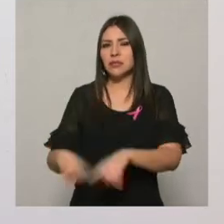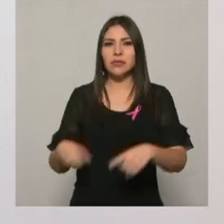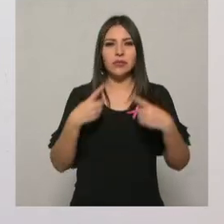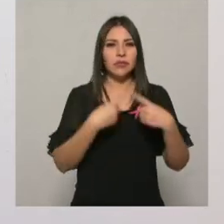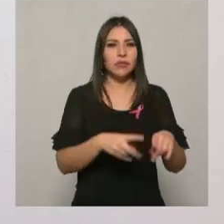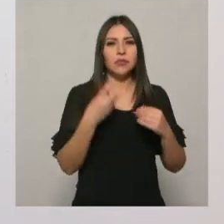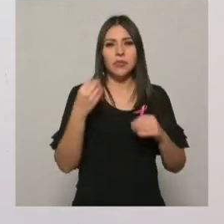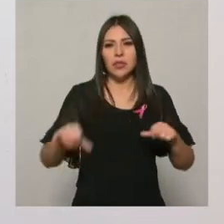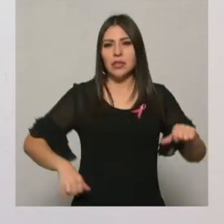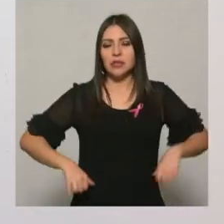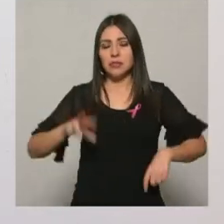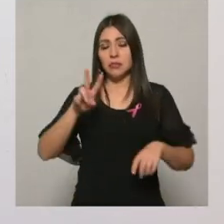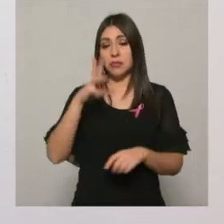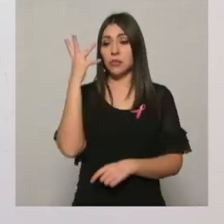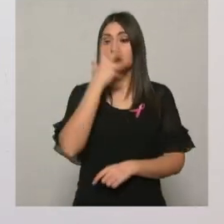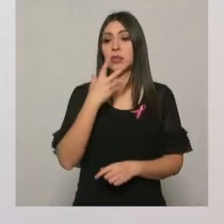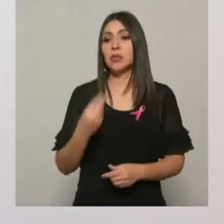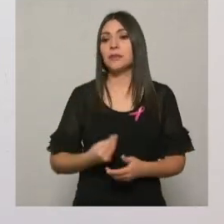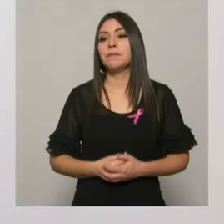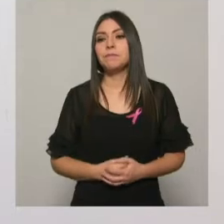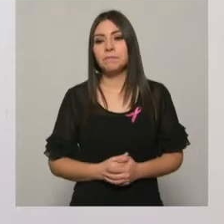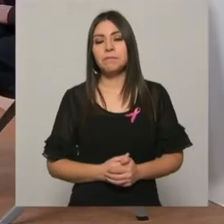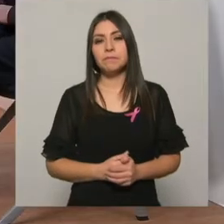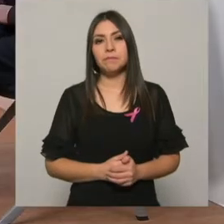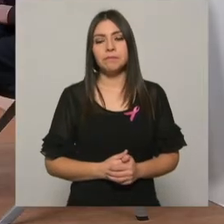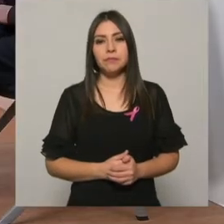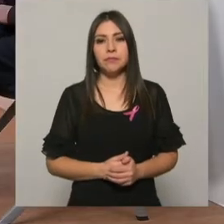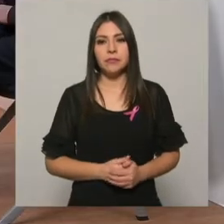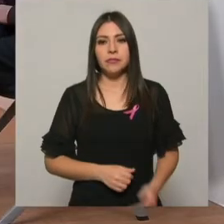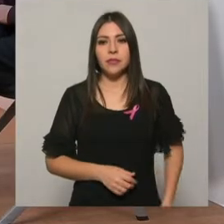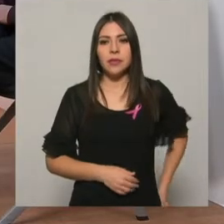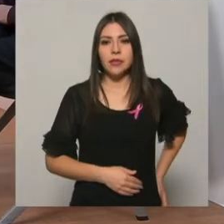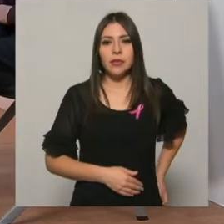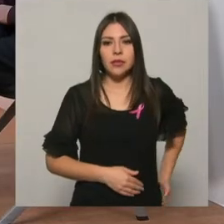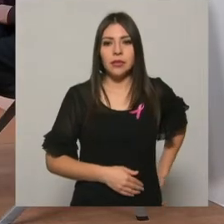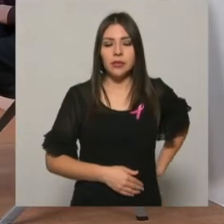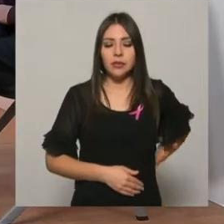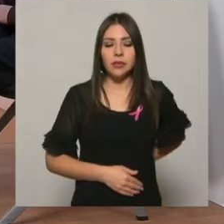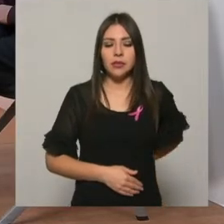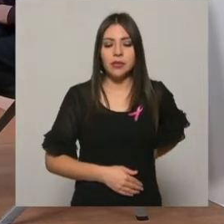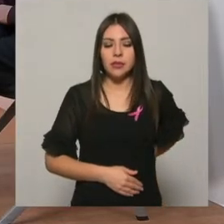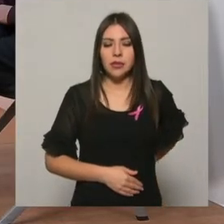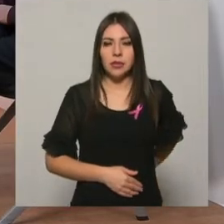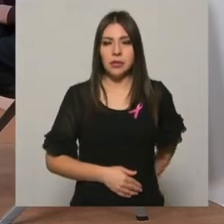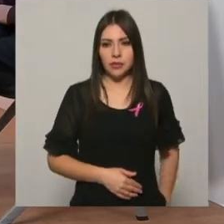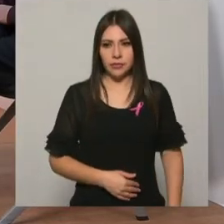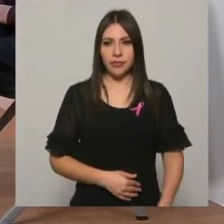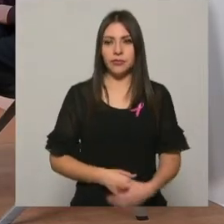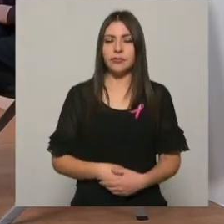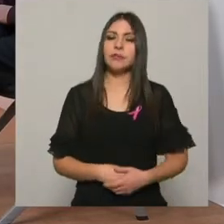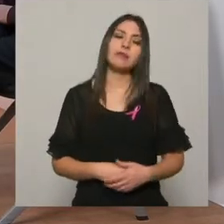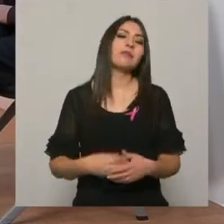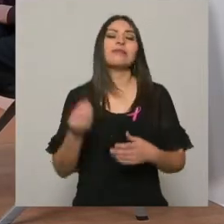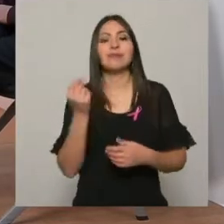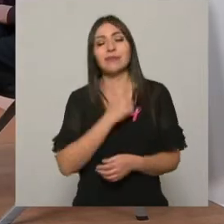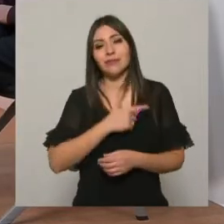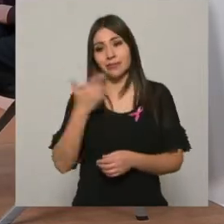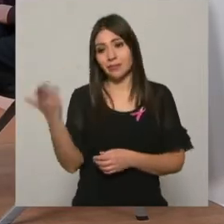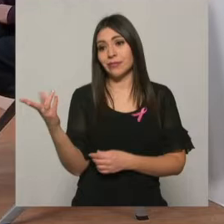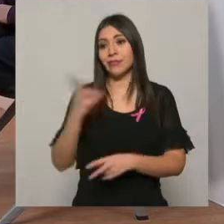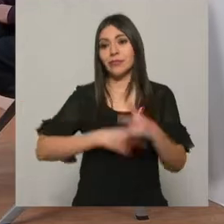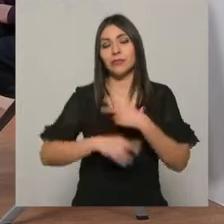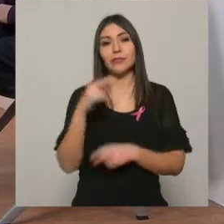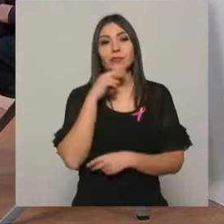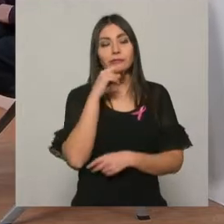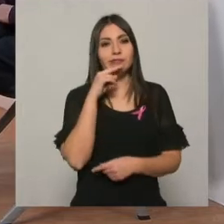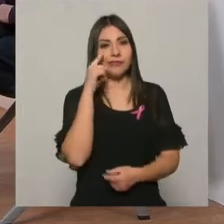plásticas muy lindas. Claro que sí. Bueno, pues despedimos. Me da muchísimo gusto que hayas venido, Deya. Te lo agradezco mucho. Nos vemos pronto. Claro